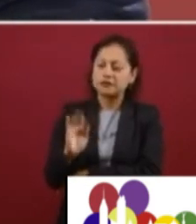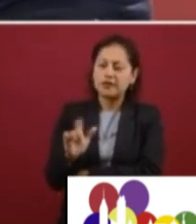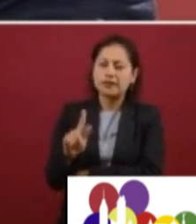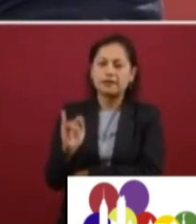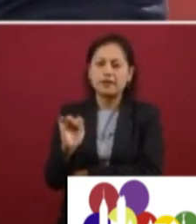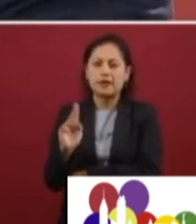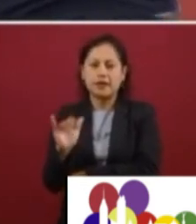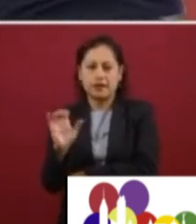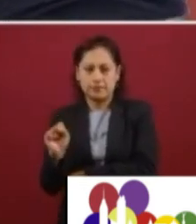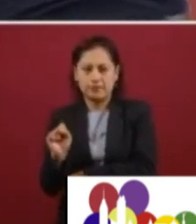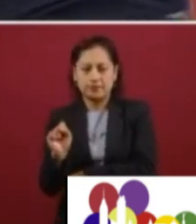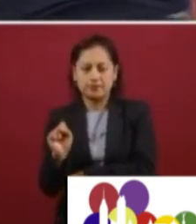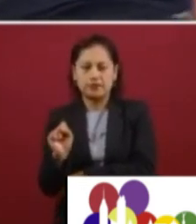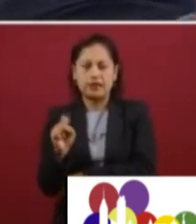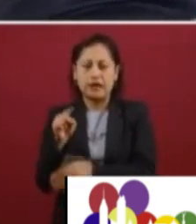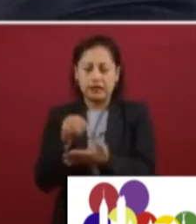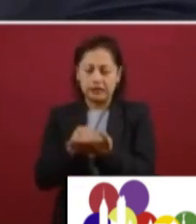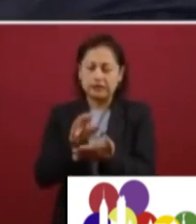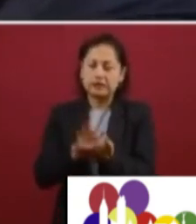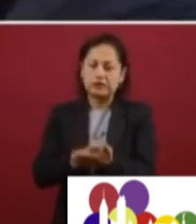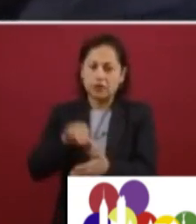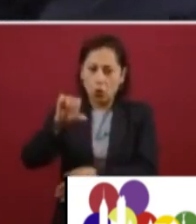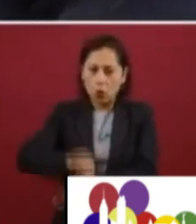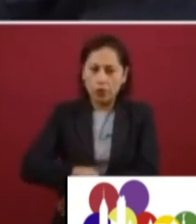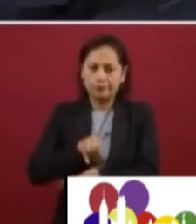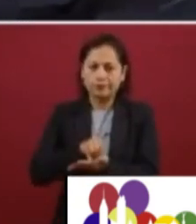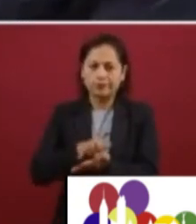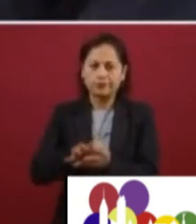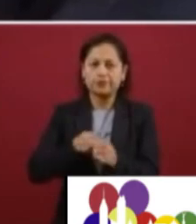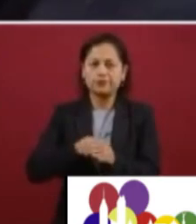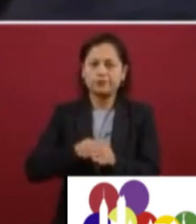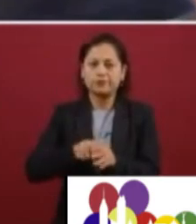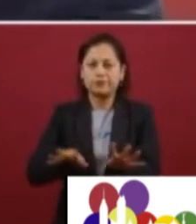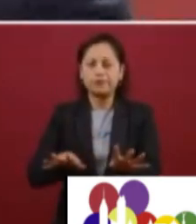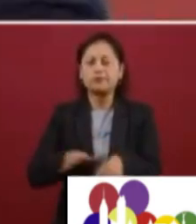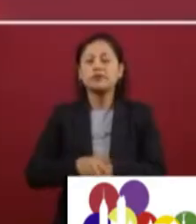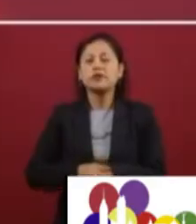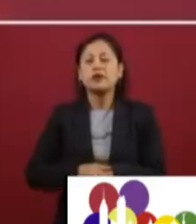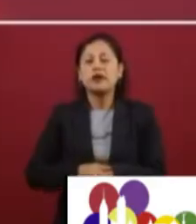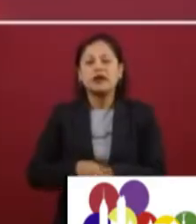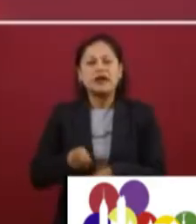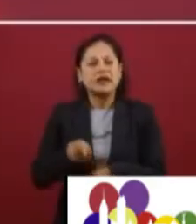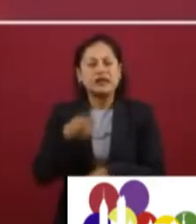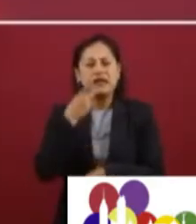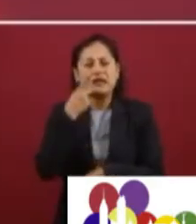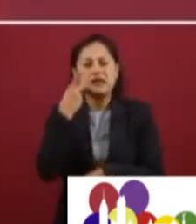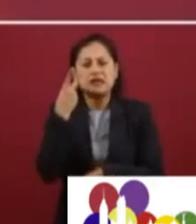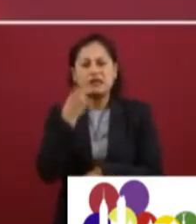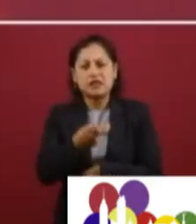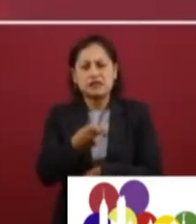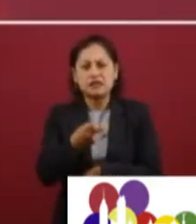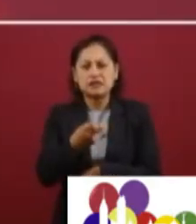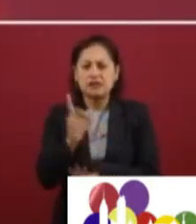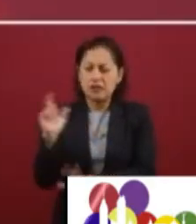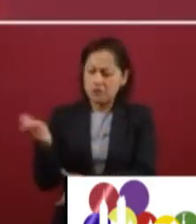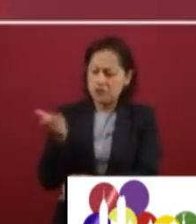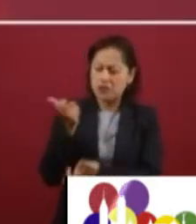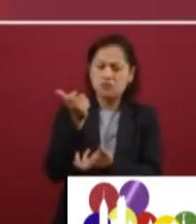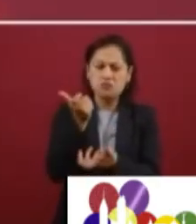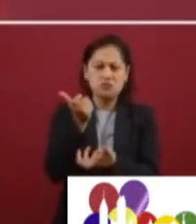2020 será insuficiente el mandatario consideró que el medio de comunicación debe pedir disculpas pues el presupuesto